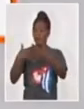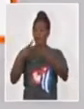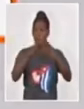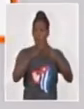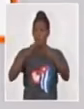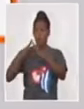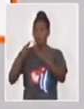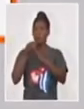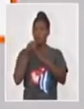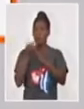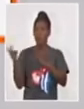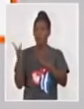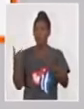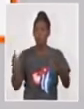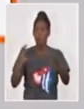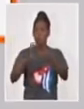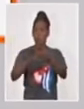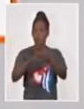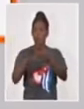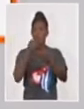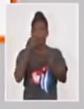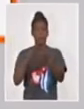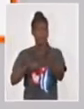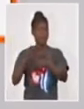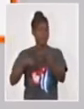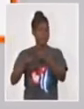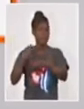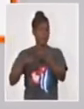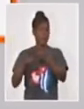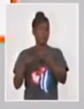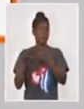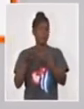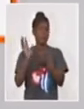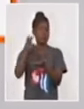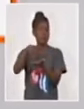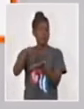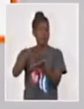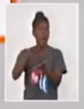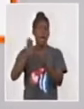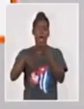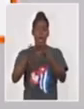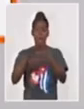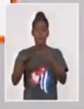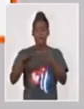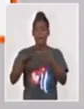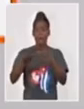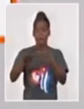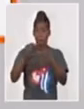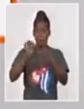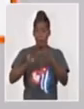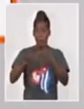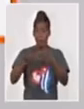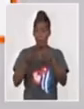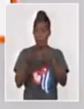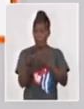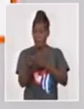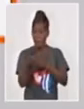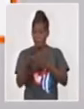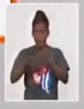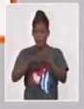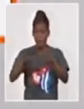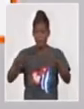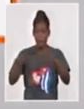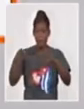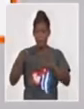aquellos espacios que son de uso público, uso común, las aceras, las calles, etc. Bueno, es una facilidad, una flexibilidad que